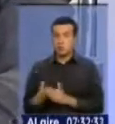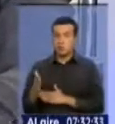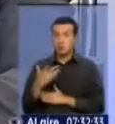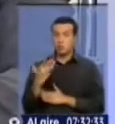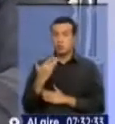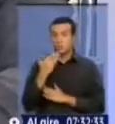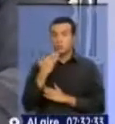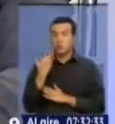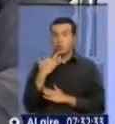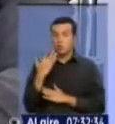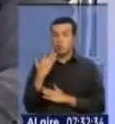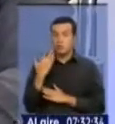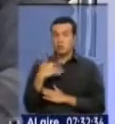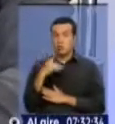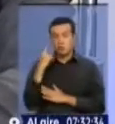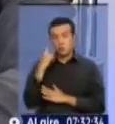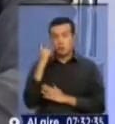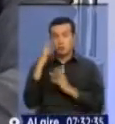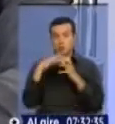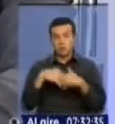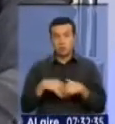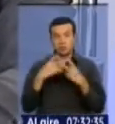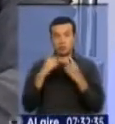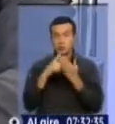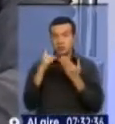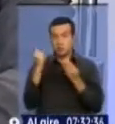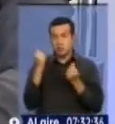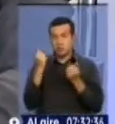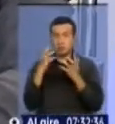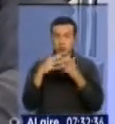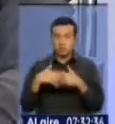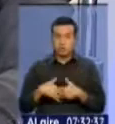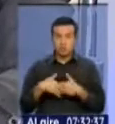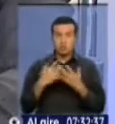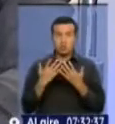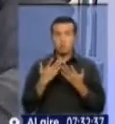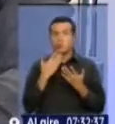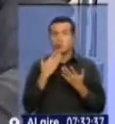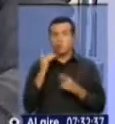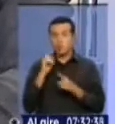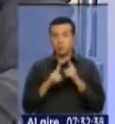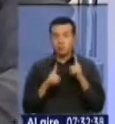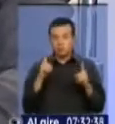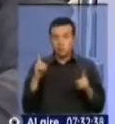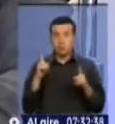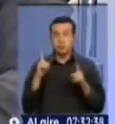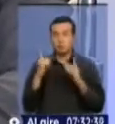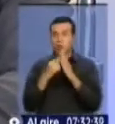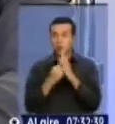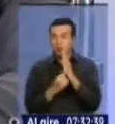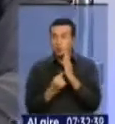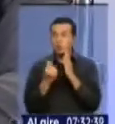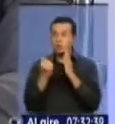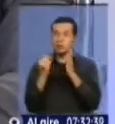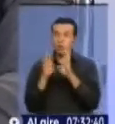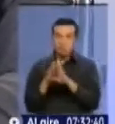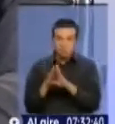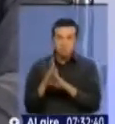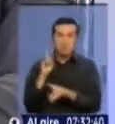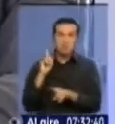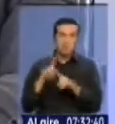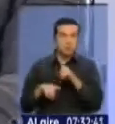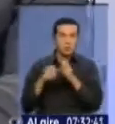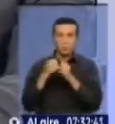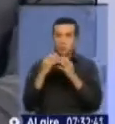entonces cayó en una crisis financiera e incluso cayendo en cierre de cuentas y otro tipo de afectaciones